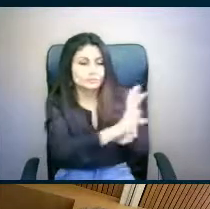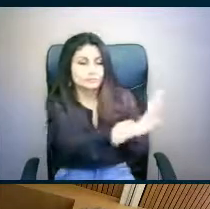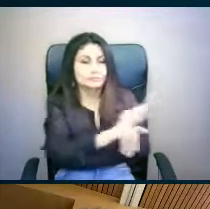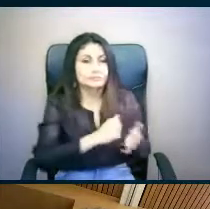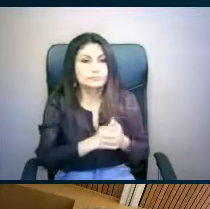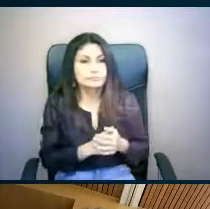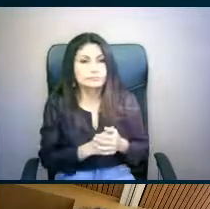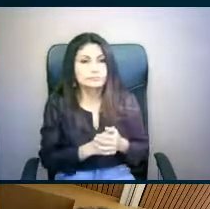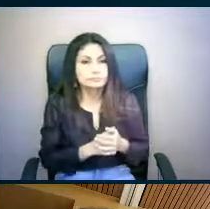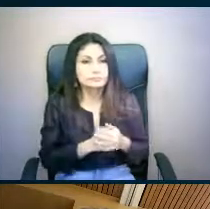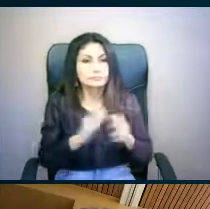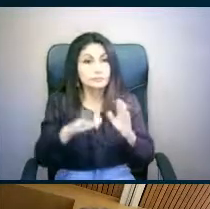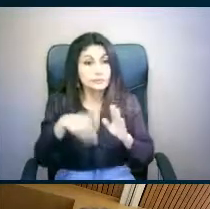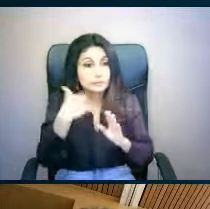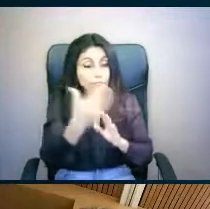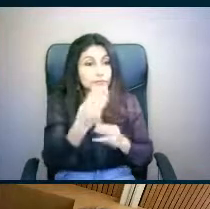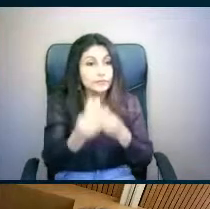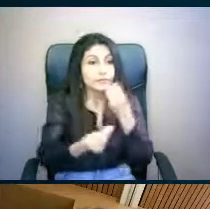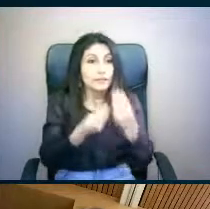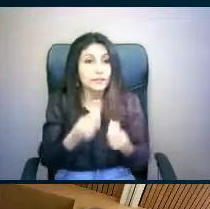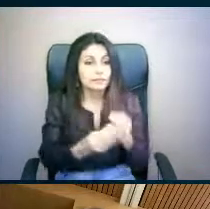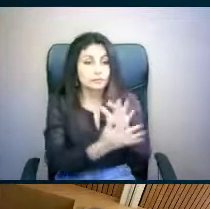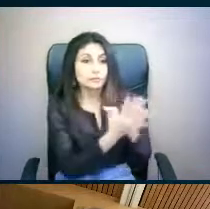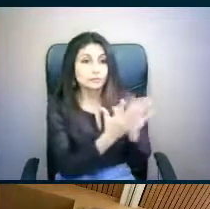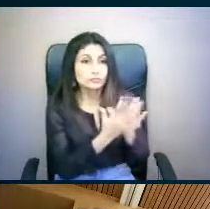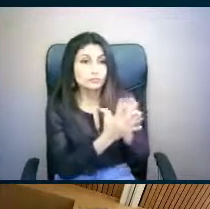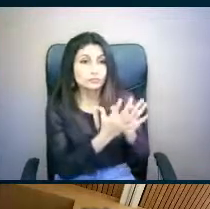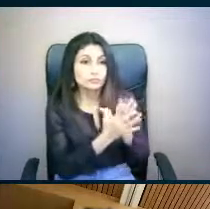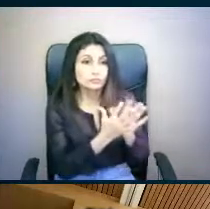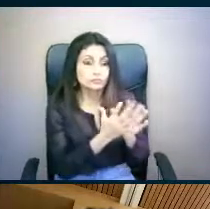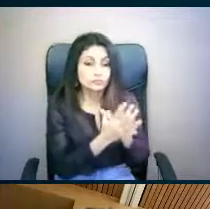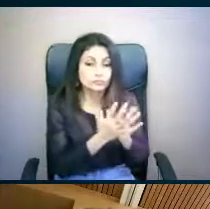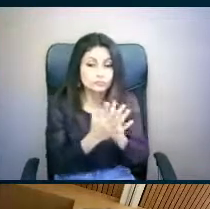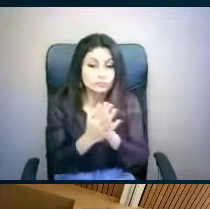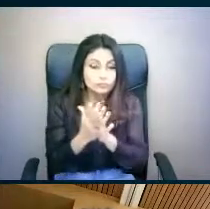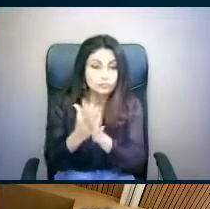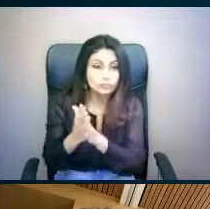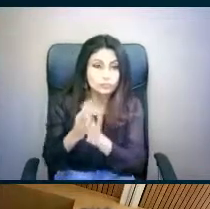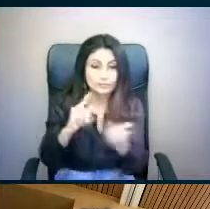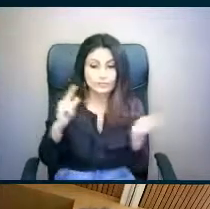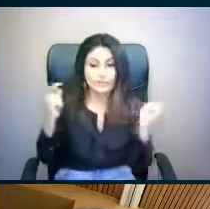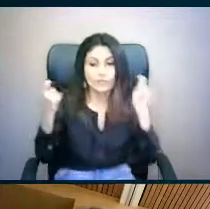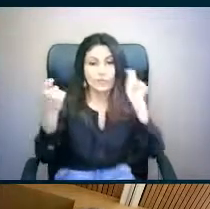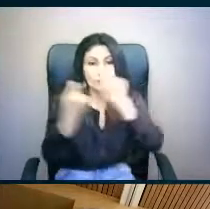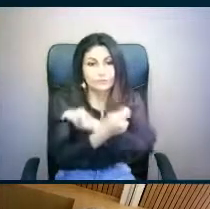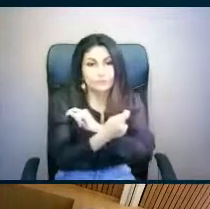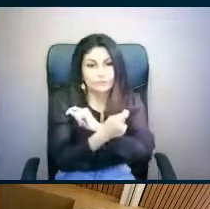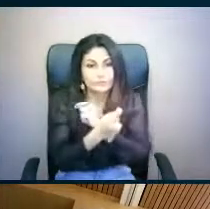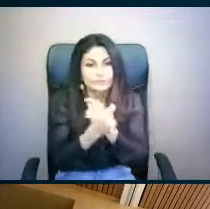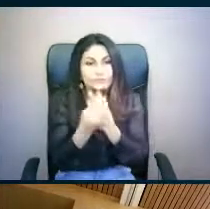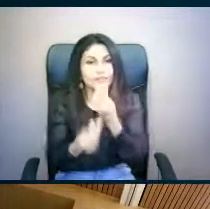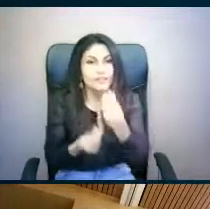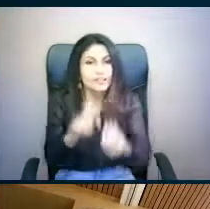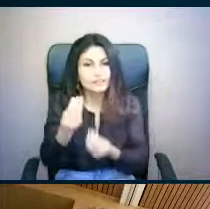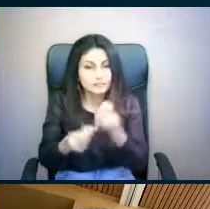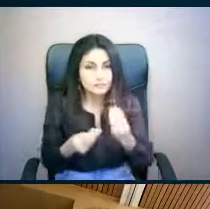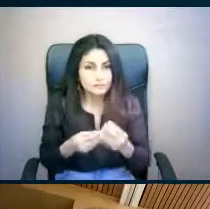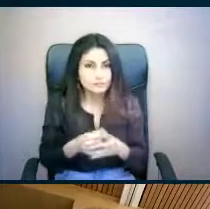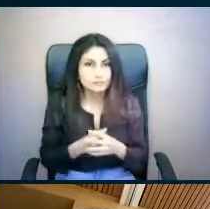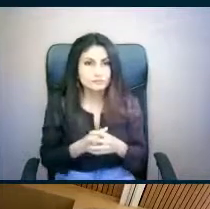Luego de esto, haremos un proceso de integración de datos, digo, de transformación, en la cual